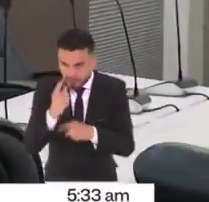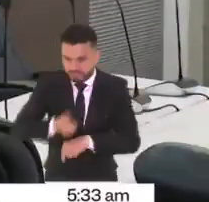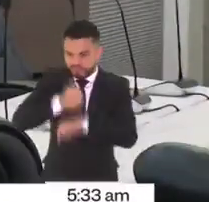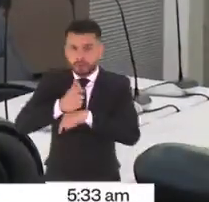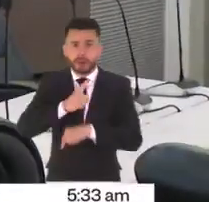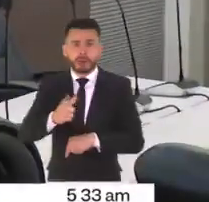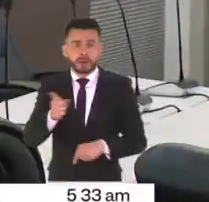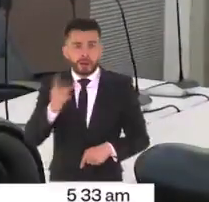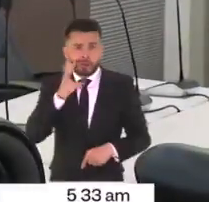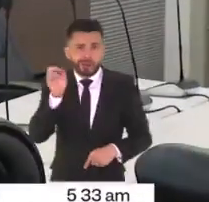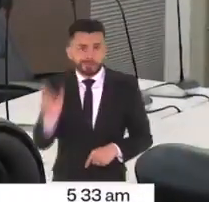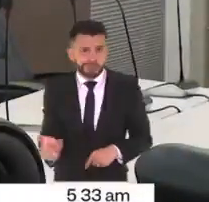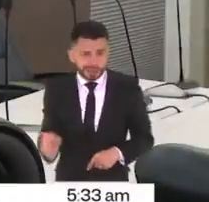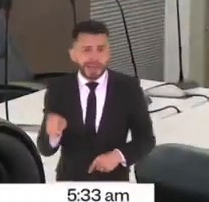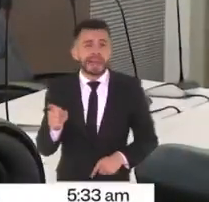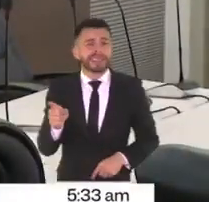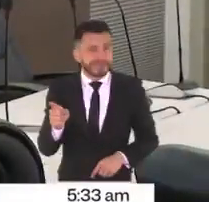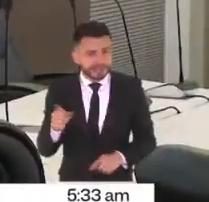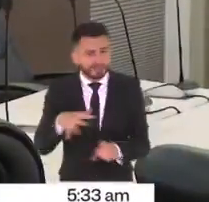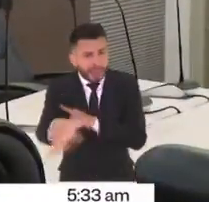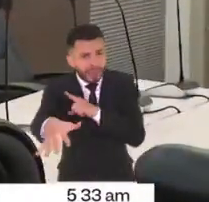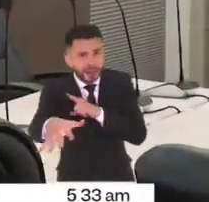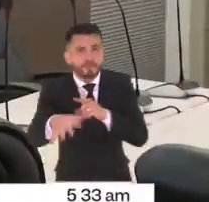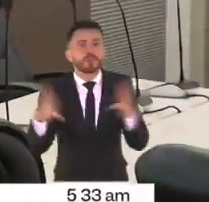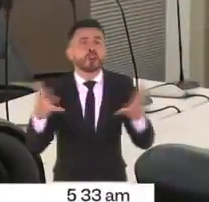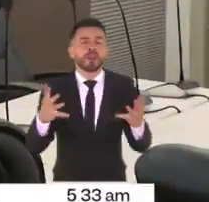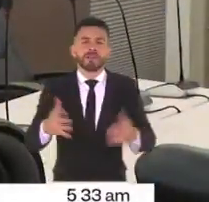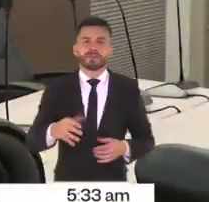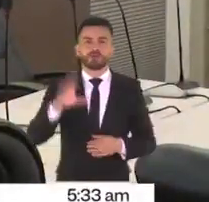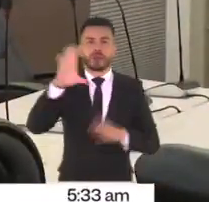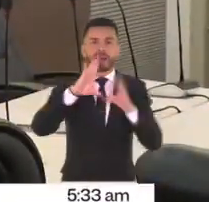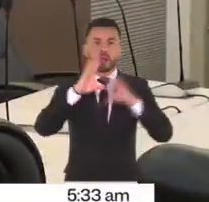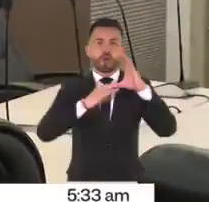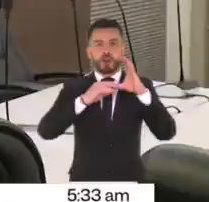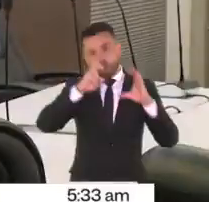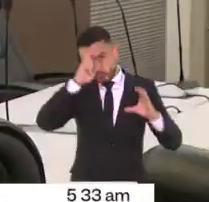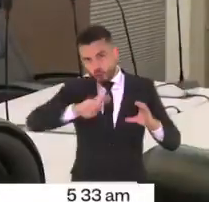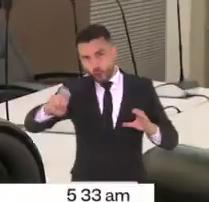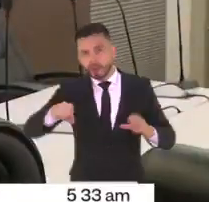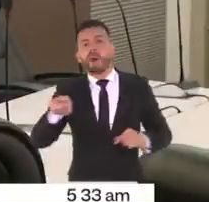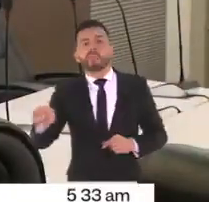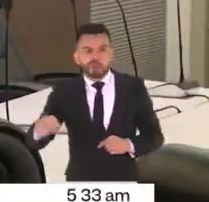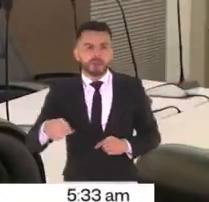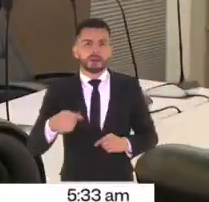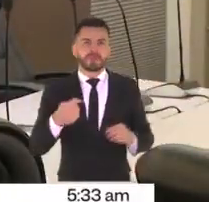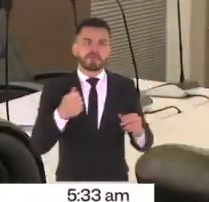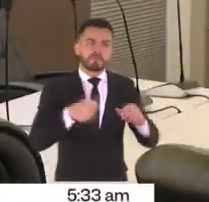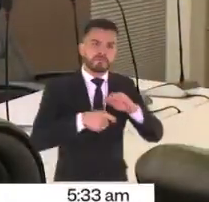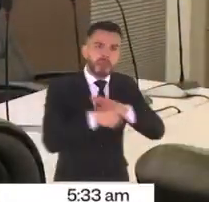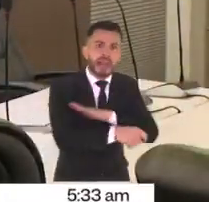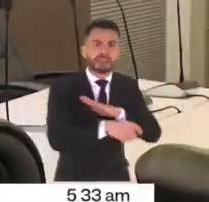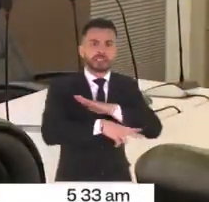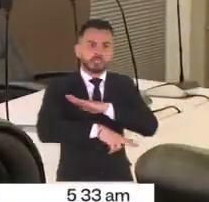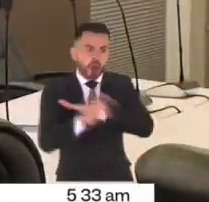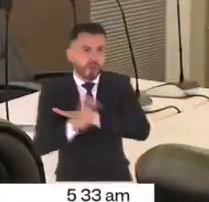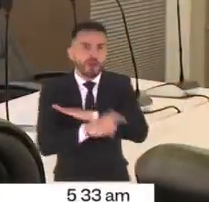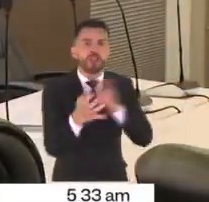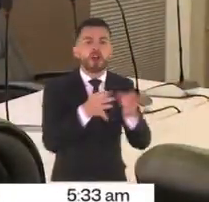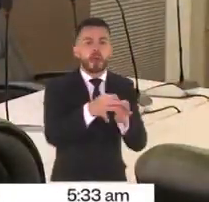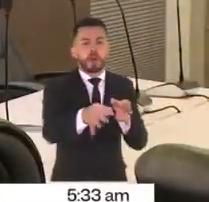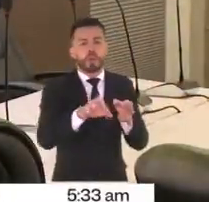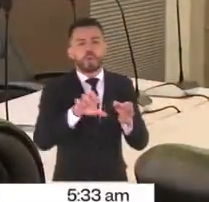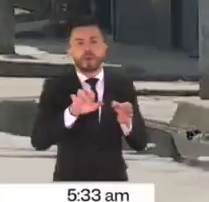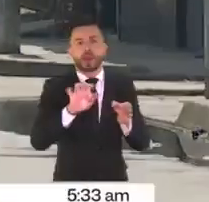tantos grupos delent organiz que están afectando el norte del cauca con temas de hurtos puntualmente por Puerto Tejada villarica y